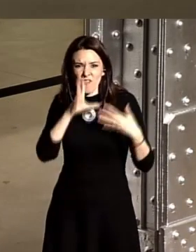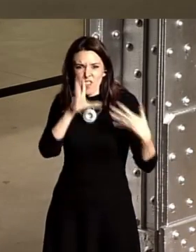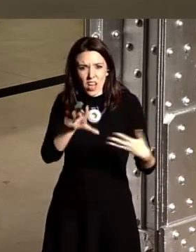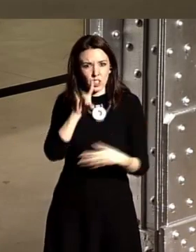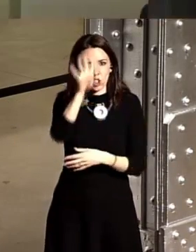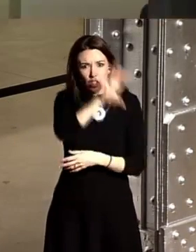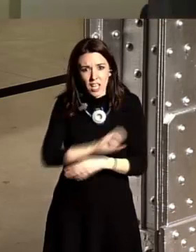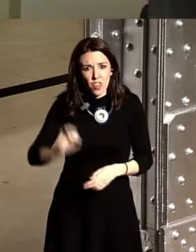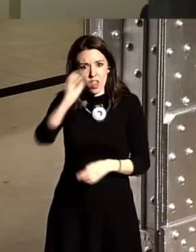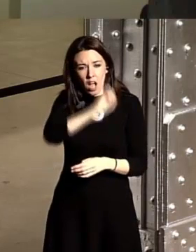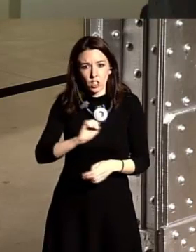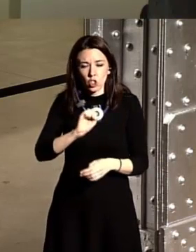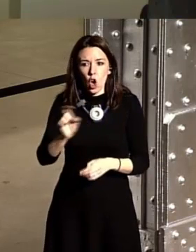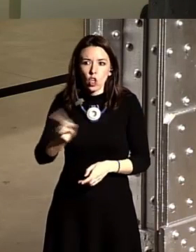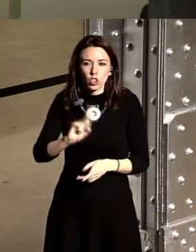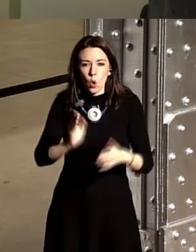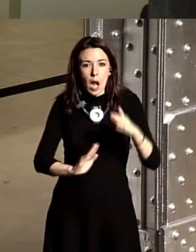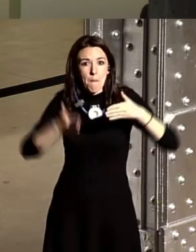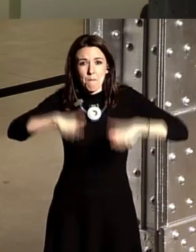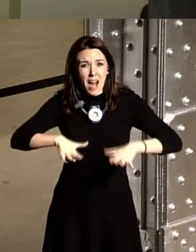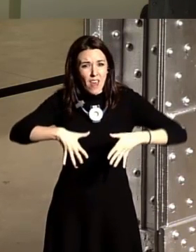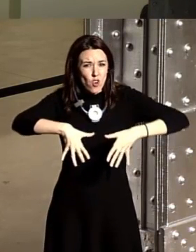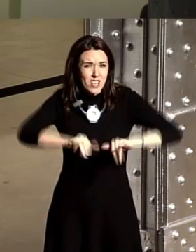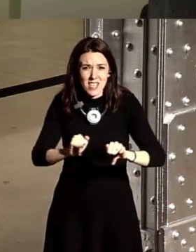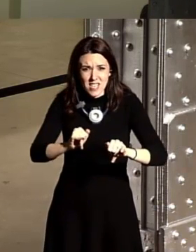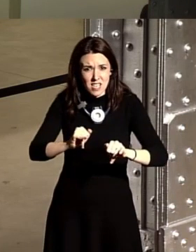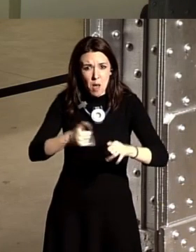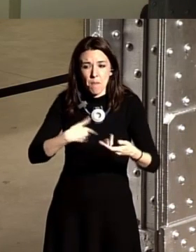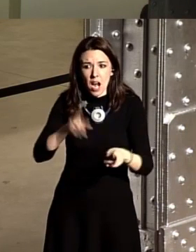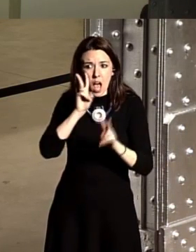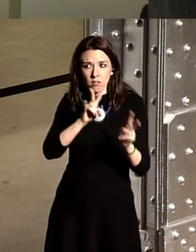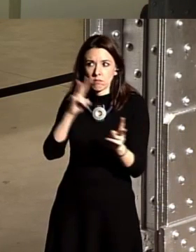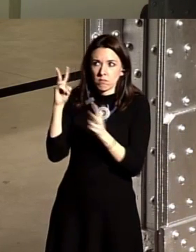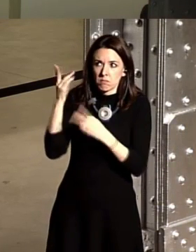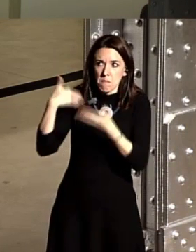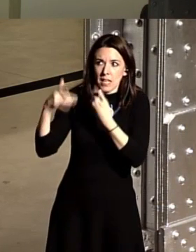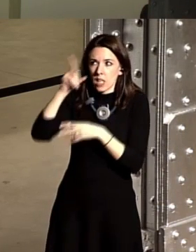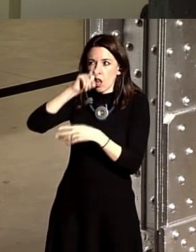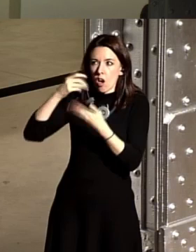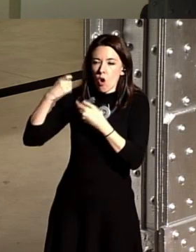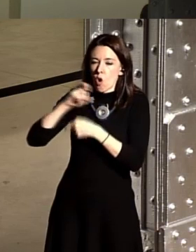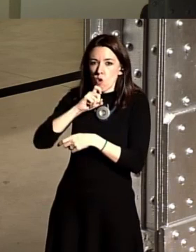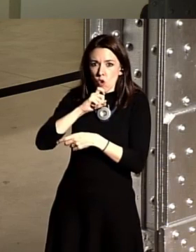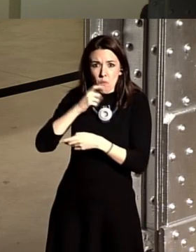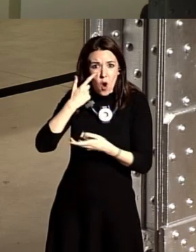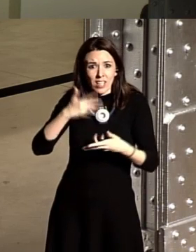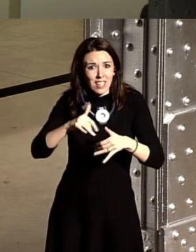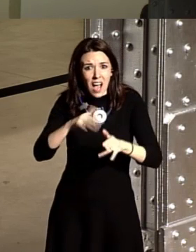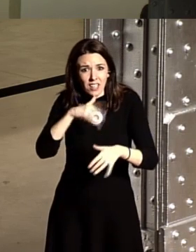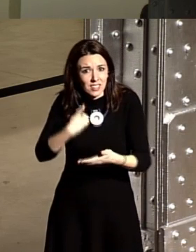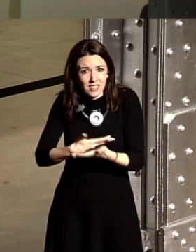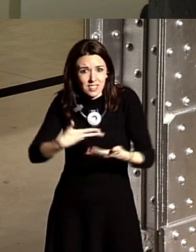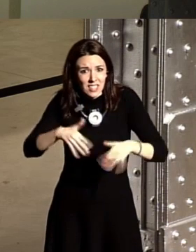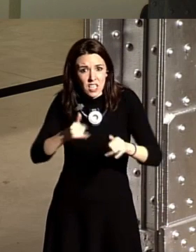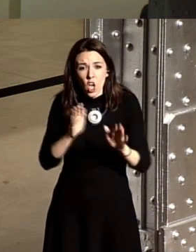años, que no había parado ni un momento para mirar por atrás. Y entonces, como tenía libretos